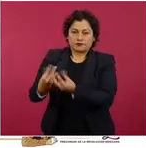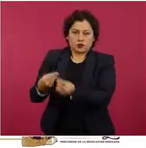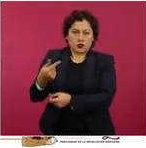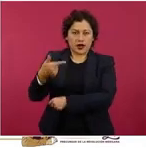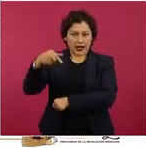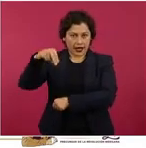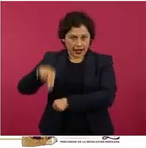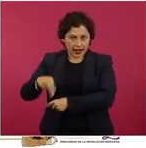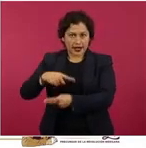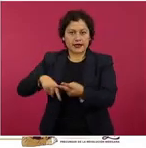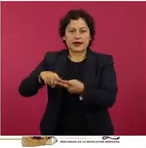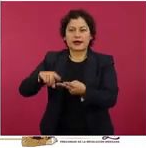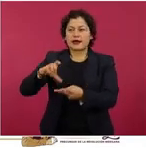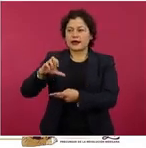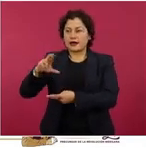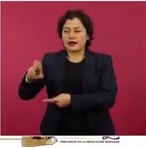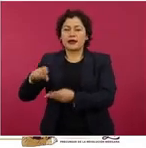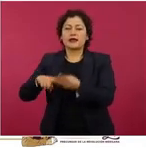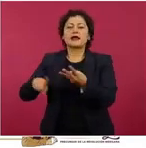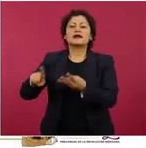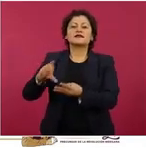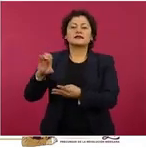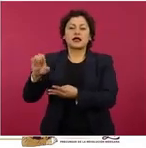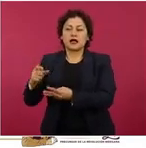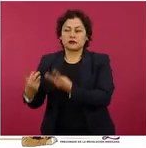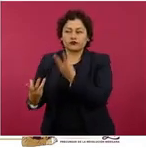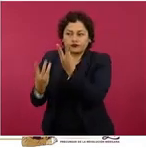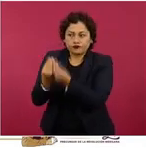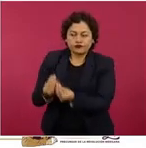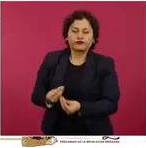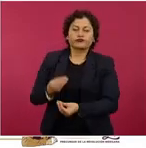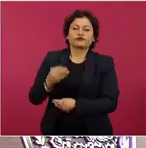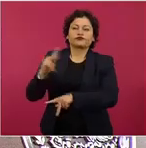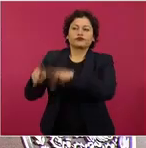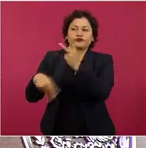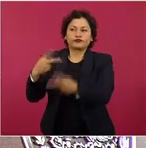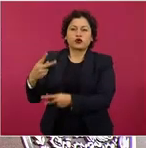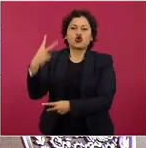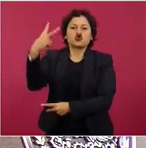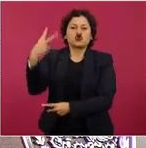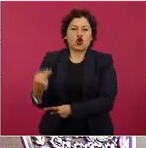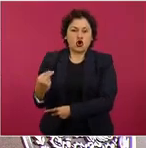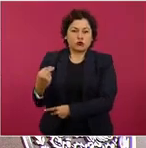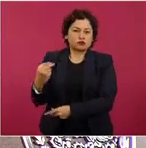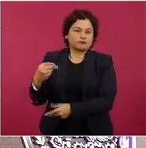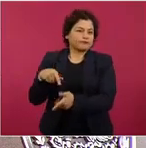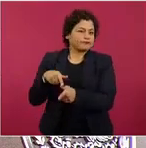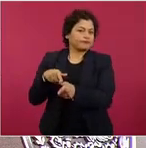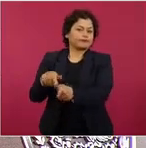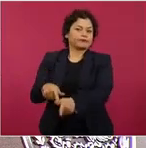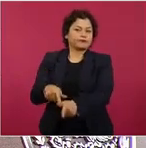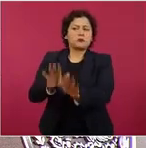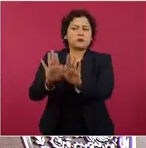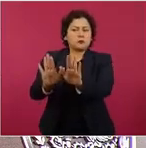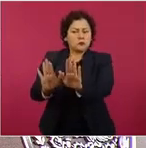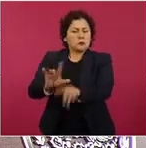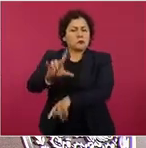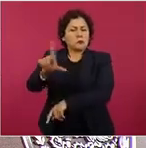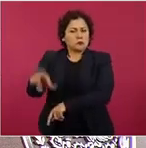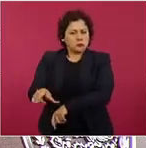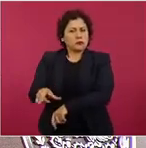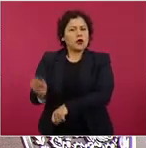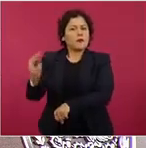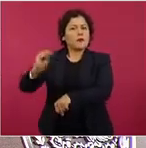Nacional, de la CRE y de la CEA, y que no se dejaron verificar. Pero ya estaremos siguiendo los cauces legales con